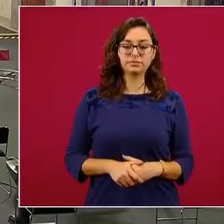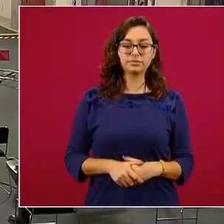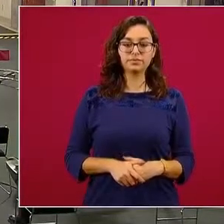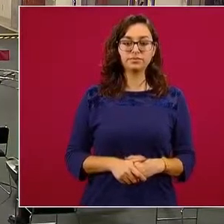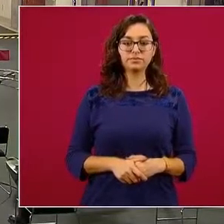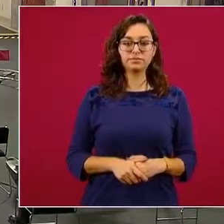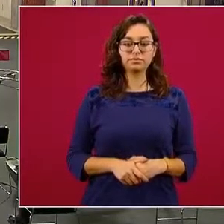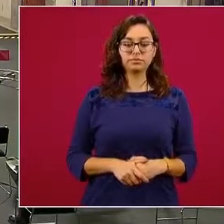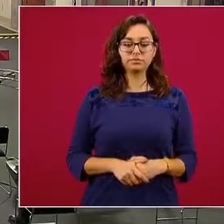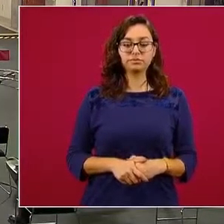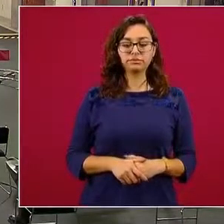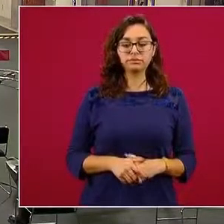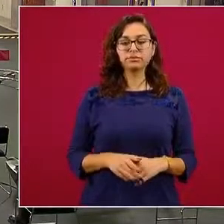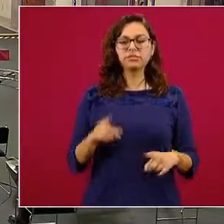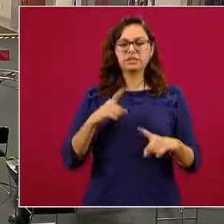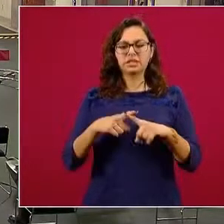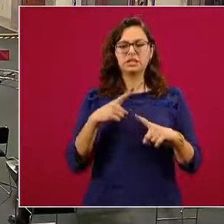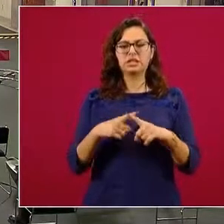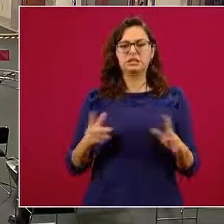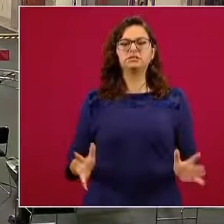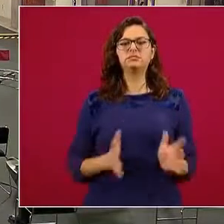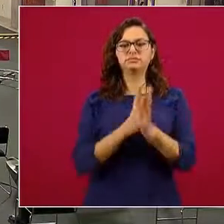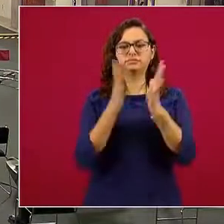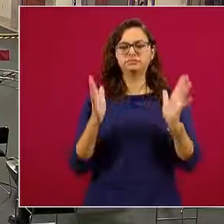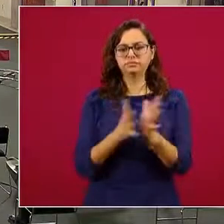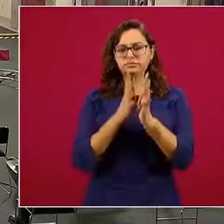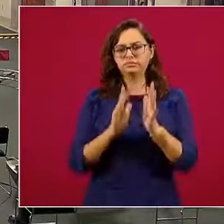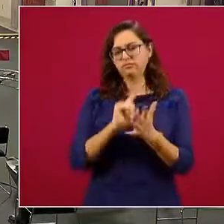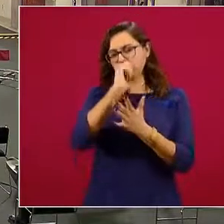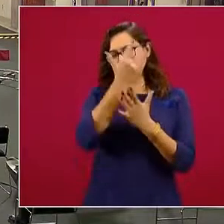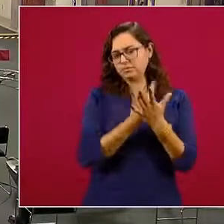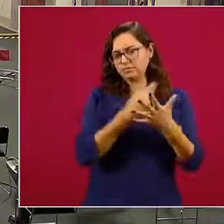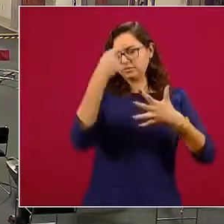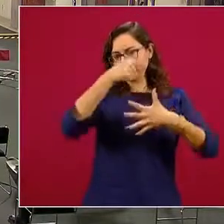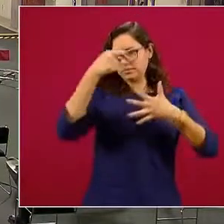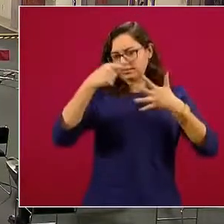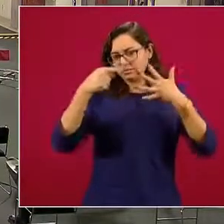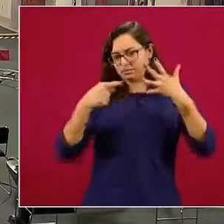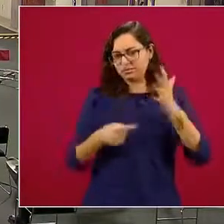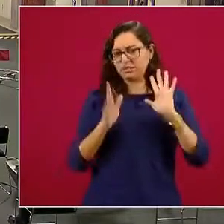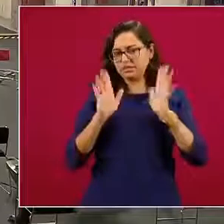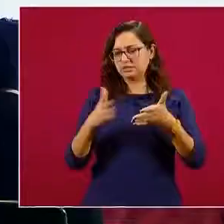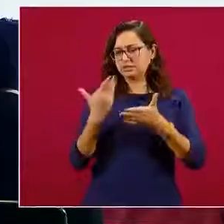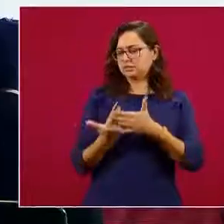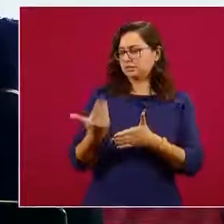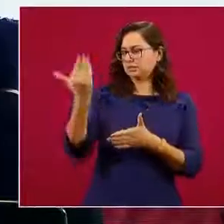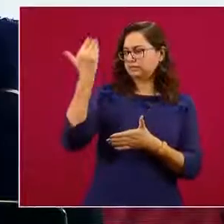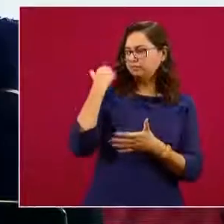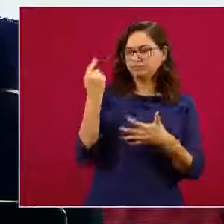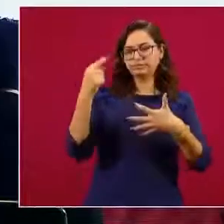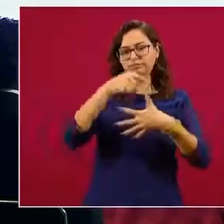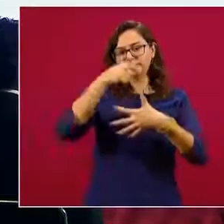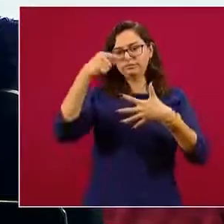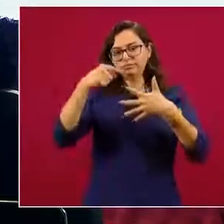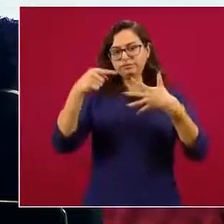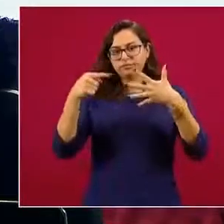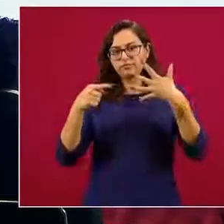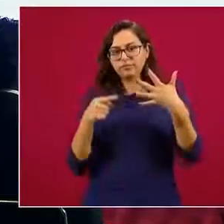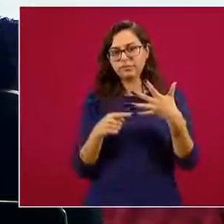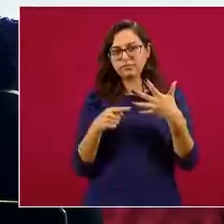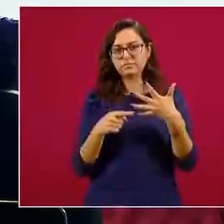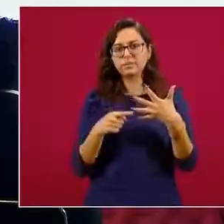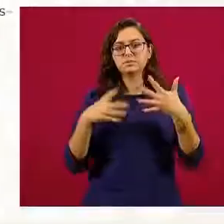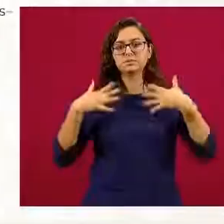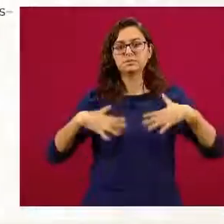Estos son los sectores participantes, ya los habíamos revisado, hasta el sector de belleza, no, hasta el sector